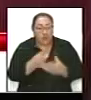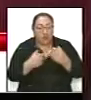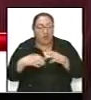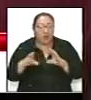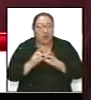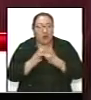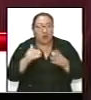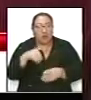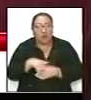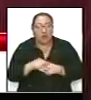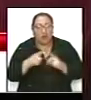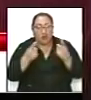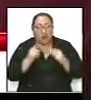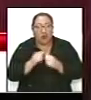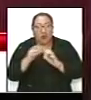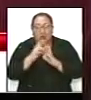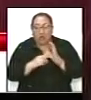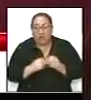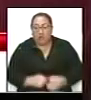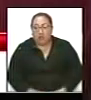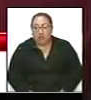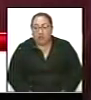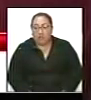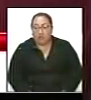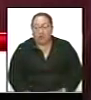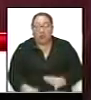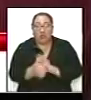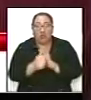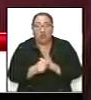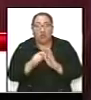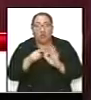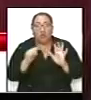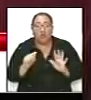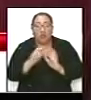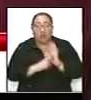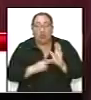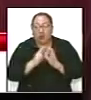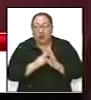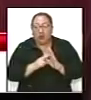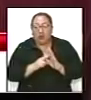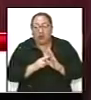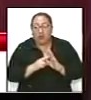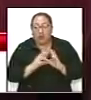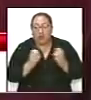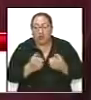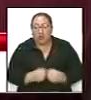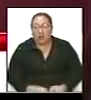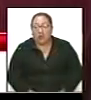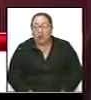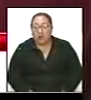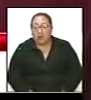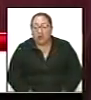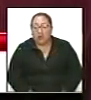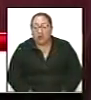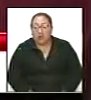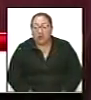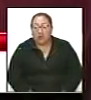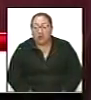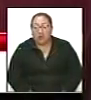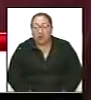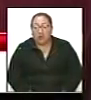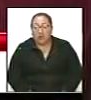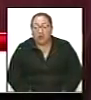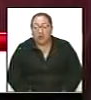y de conformidad con el reglamento, con el artículo 16 del reglamento de la del Congreso, me presento ante